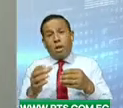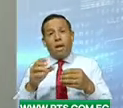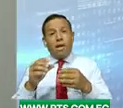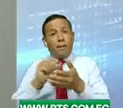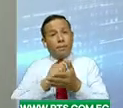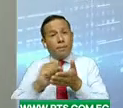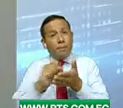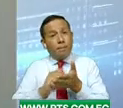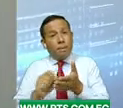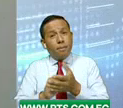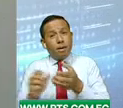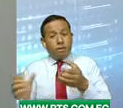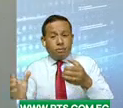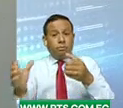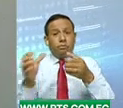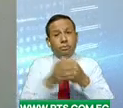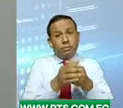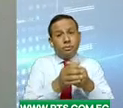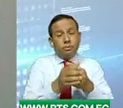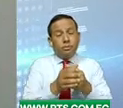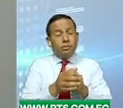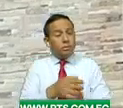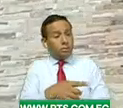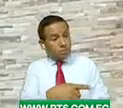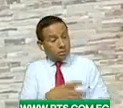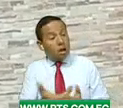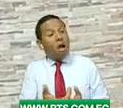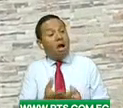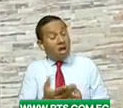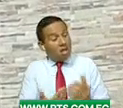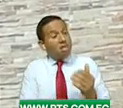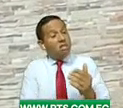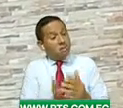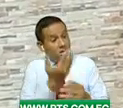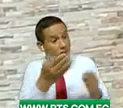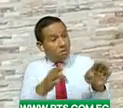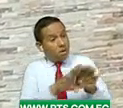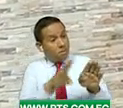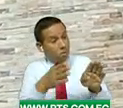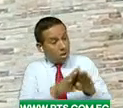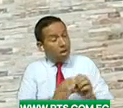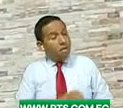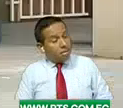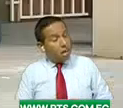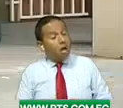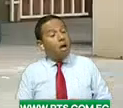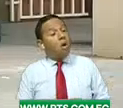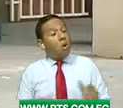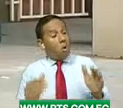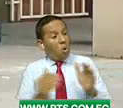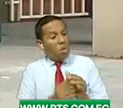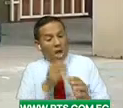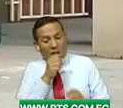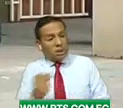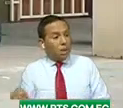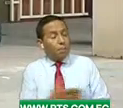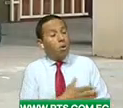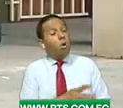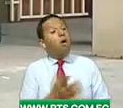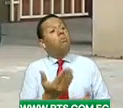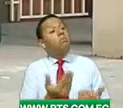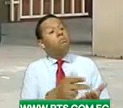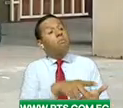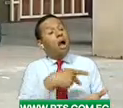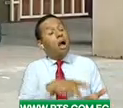que has puesto puerta nueva. Si no me pagas los $10,000, te haré volar nuevamente la puerta y las paredes. El escrito